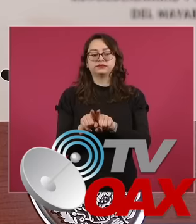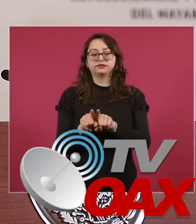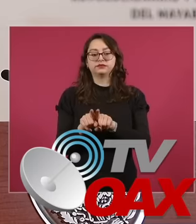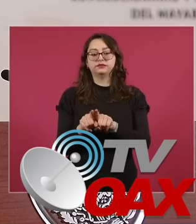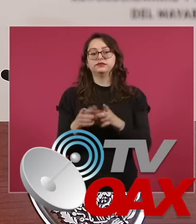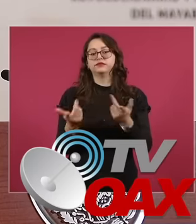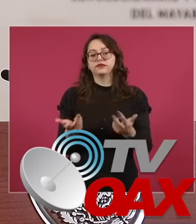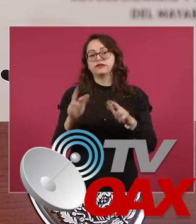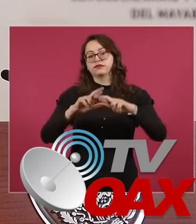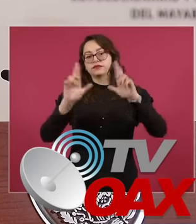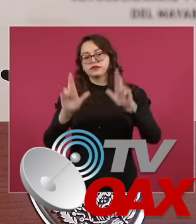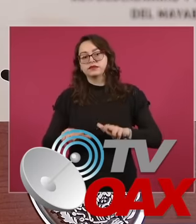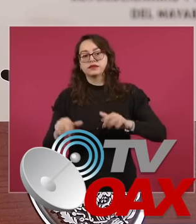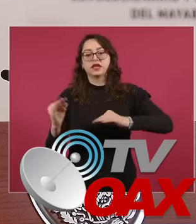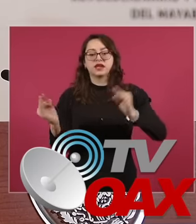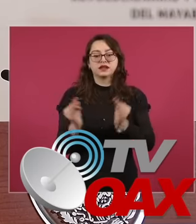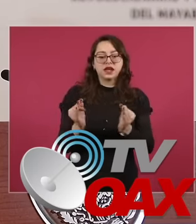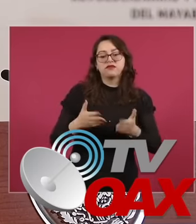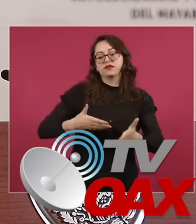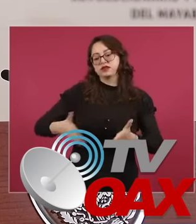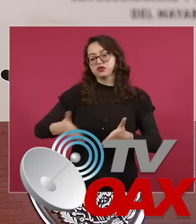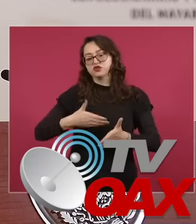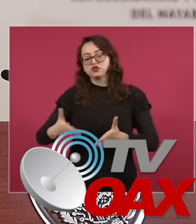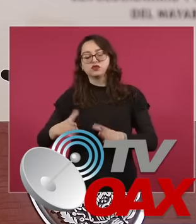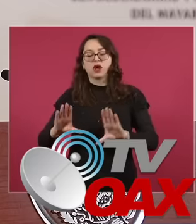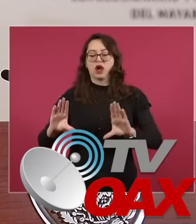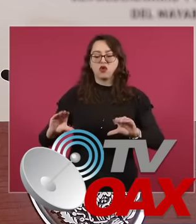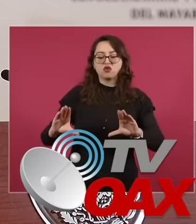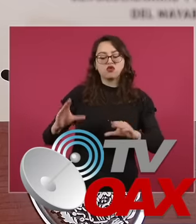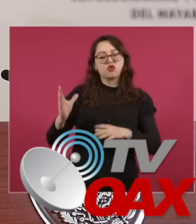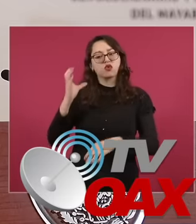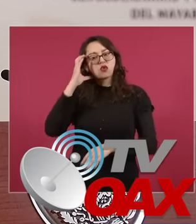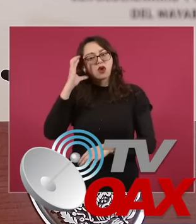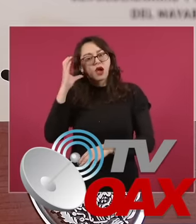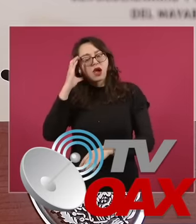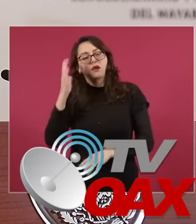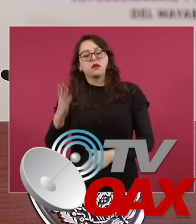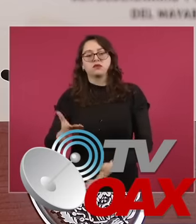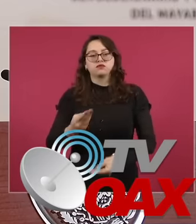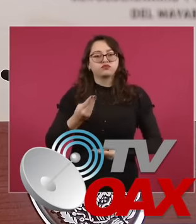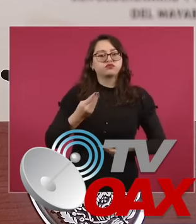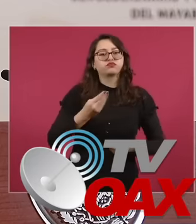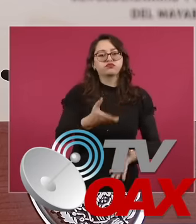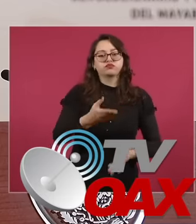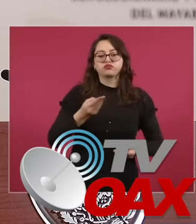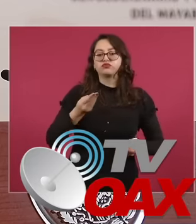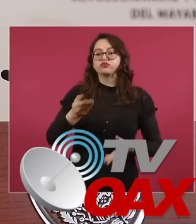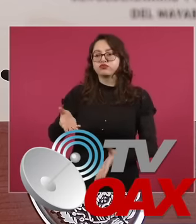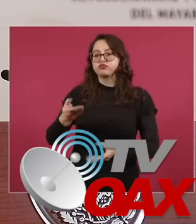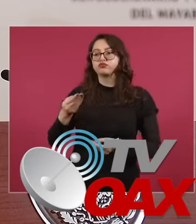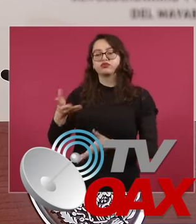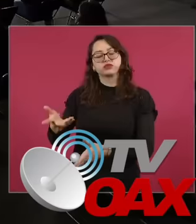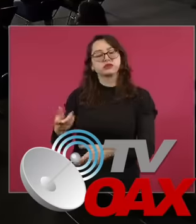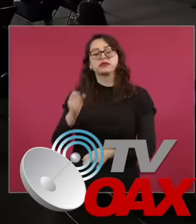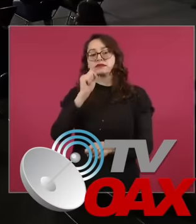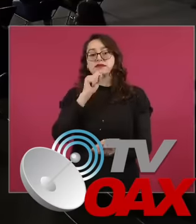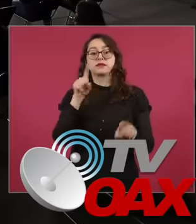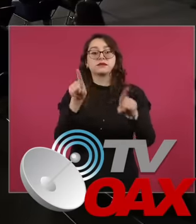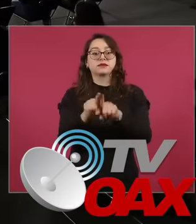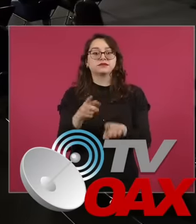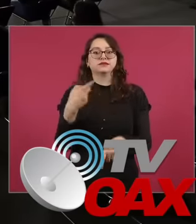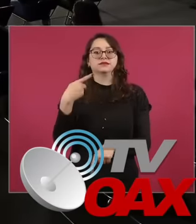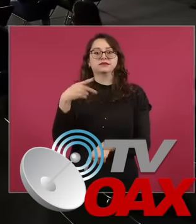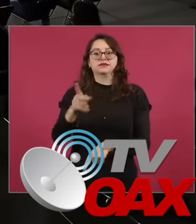de enseres domésticos. Ya resolvimos lo que nos